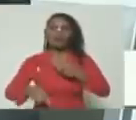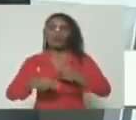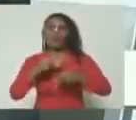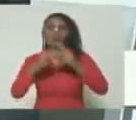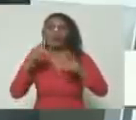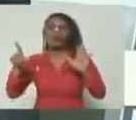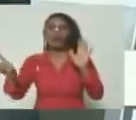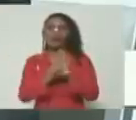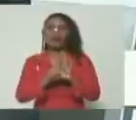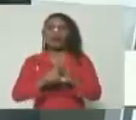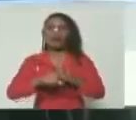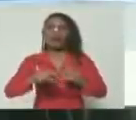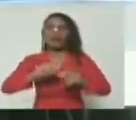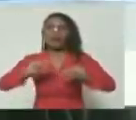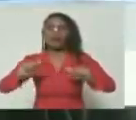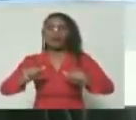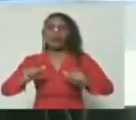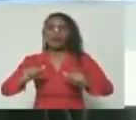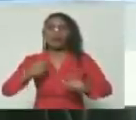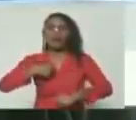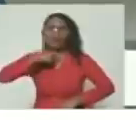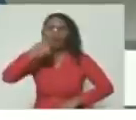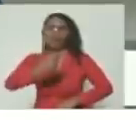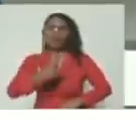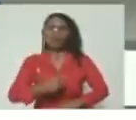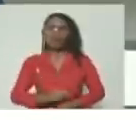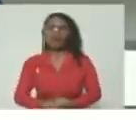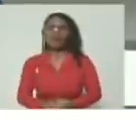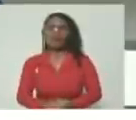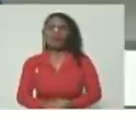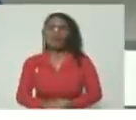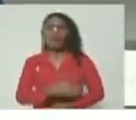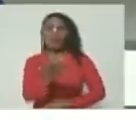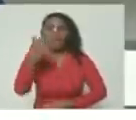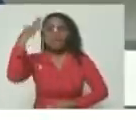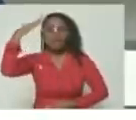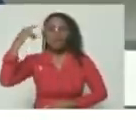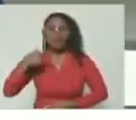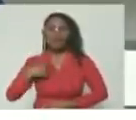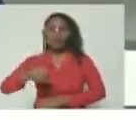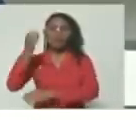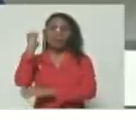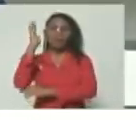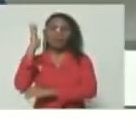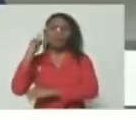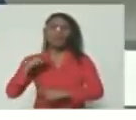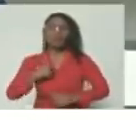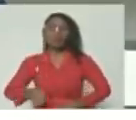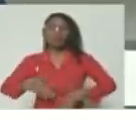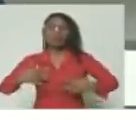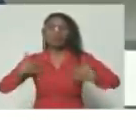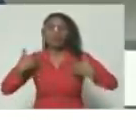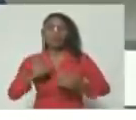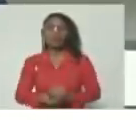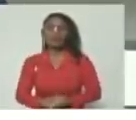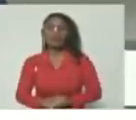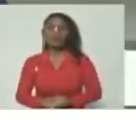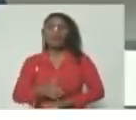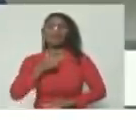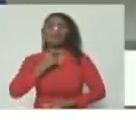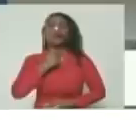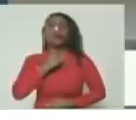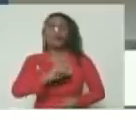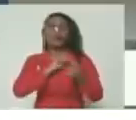de tierra. Se los digo, pues. Ustedes saben que yo fui parlamentario y me emociono. Me gusta el